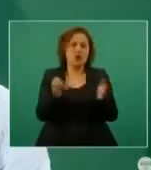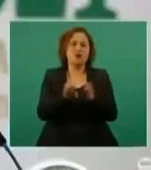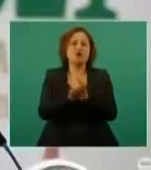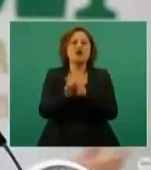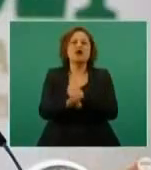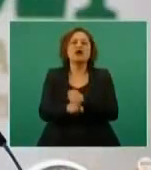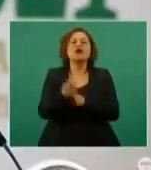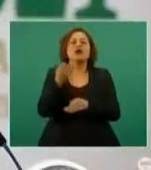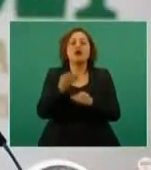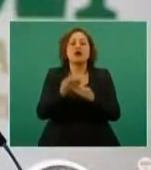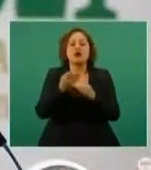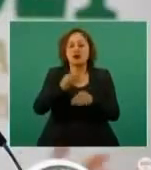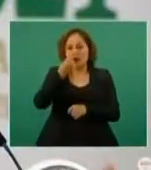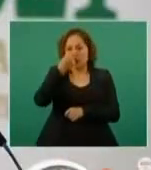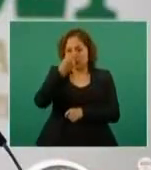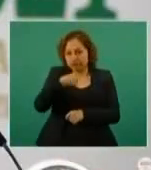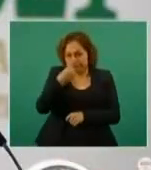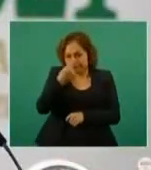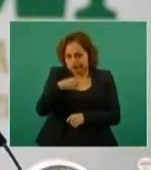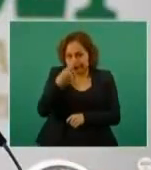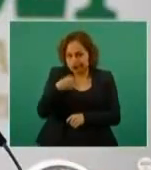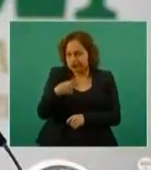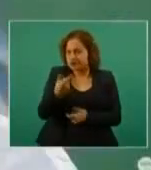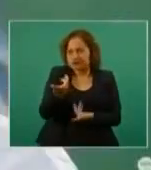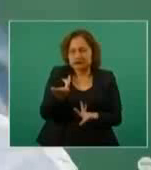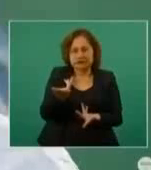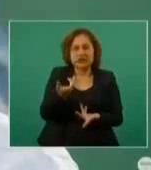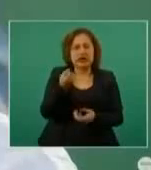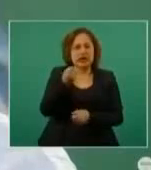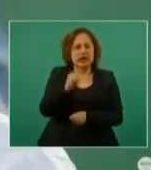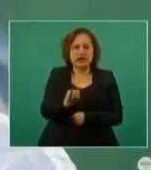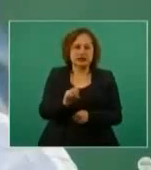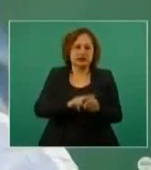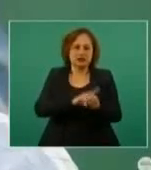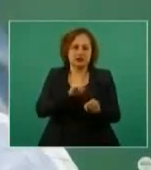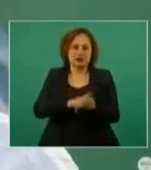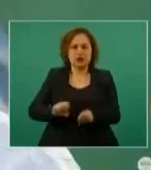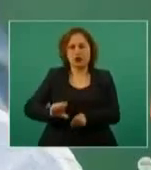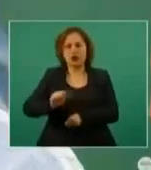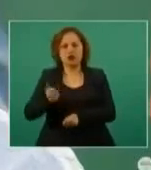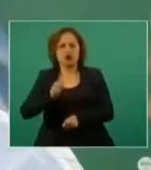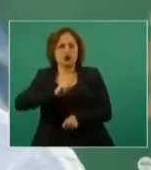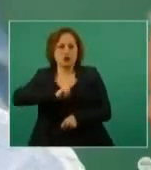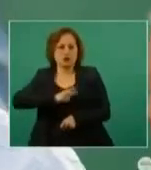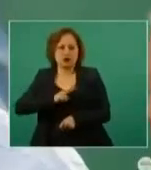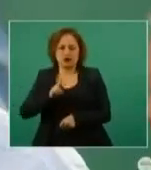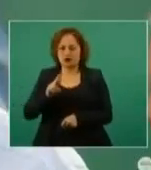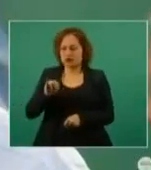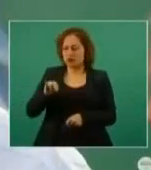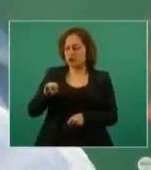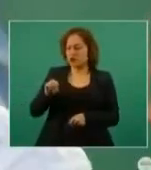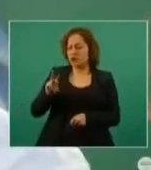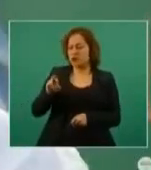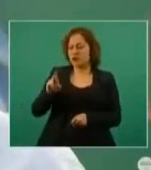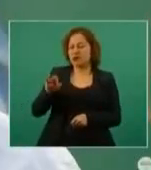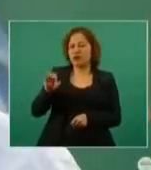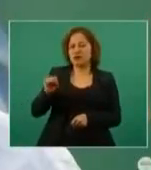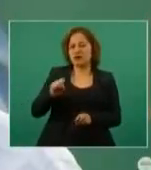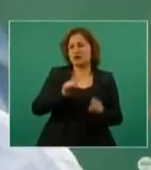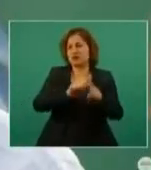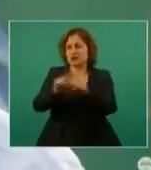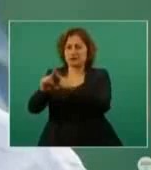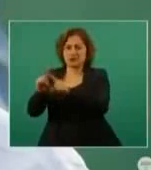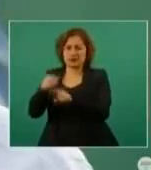anteriormente, se le vio la intención de ponerse el cubrebocas ni lo usó. O sea, si estás así de enfermo, Gatell, ahí